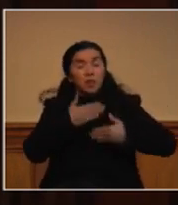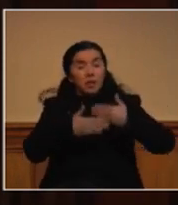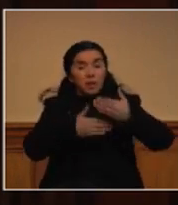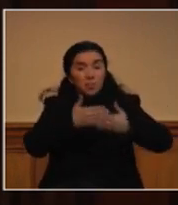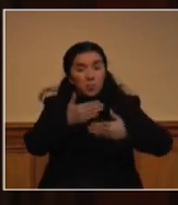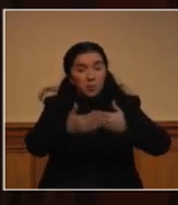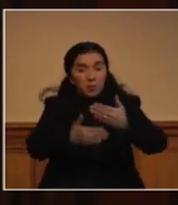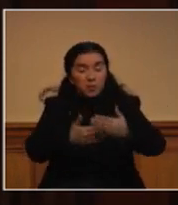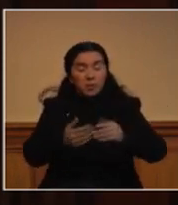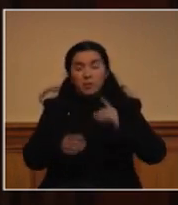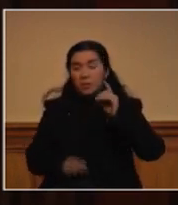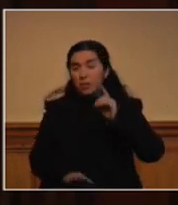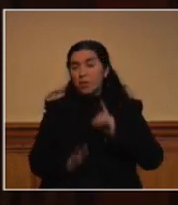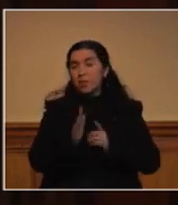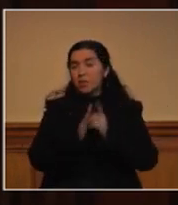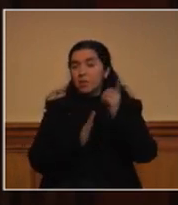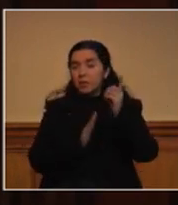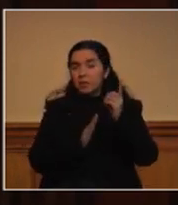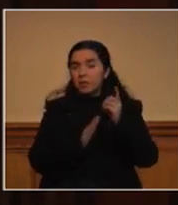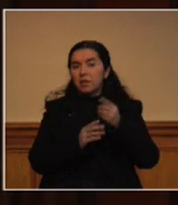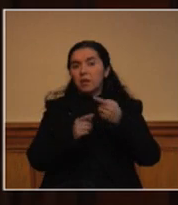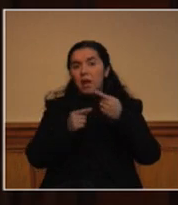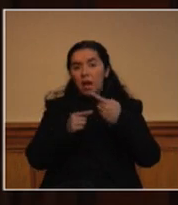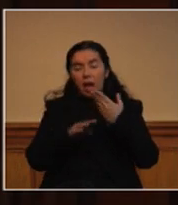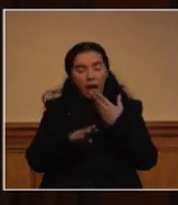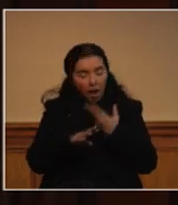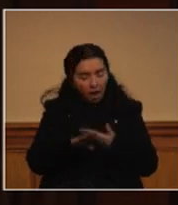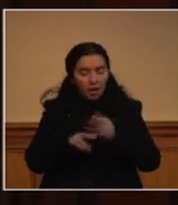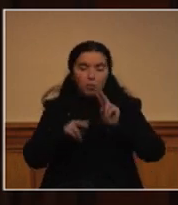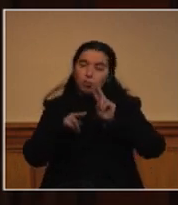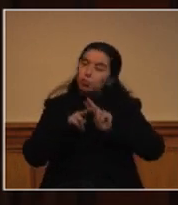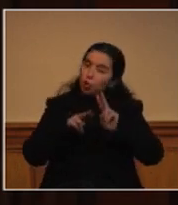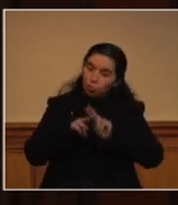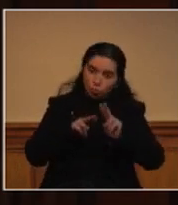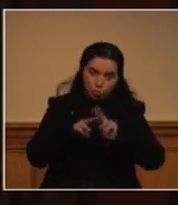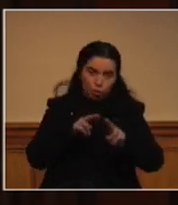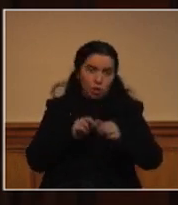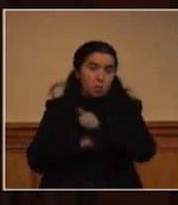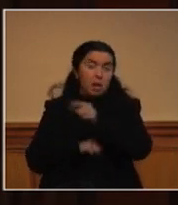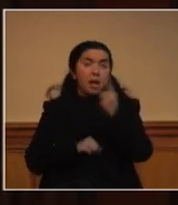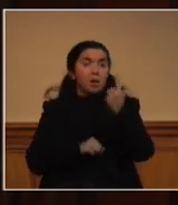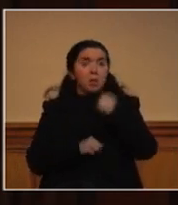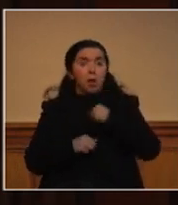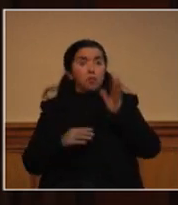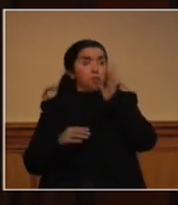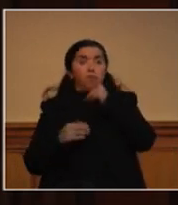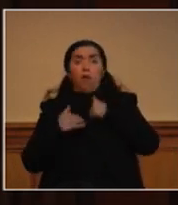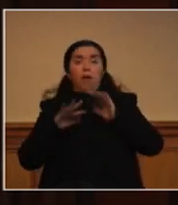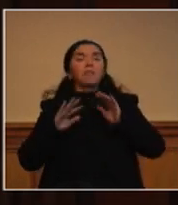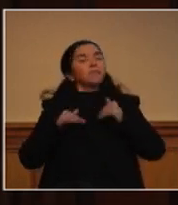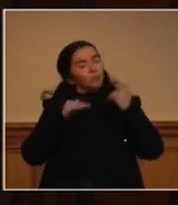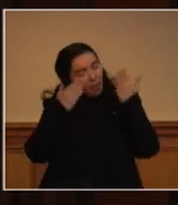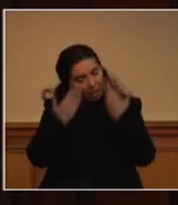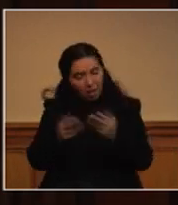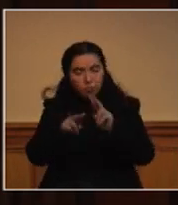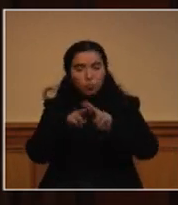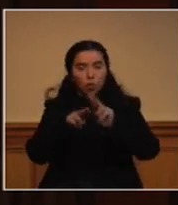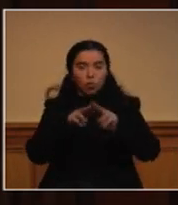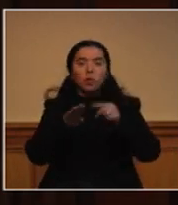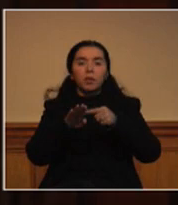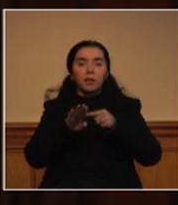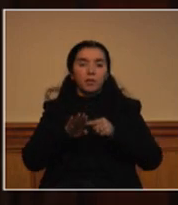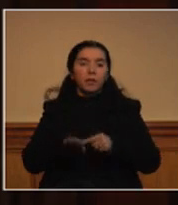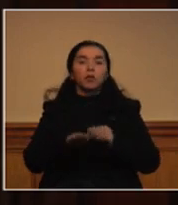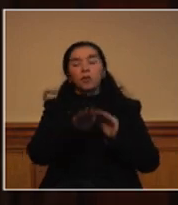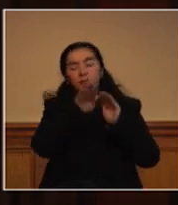se han desarrollado un montón de soluciones para que nadie se quede sin poder acceder al ordenador, la tecnología